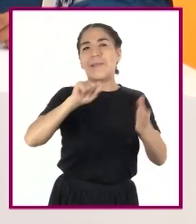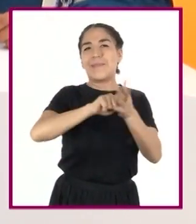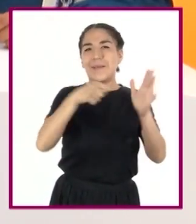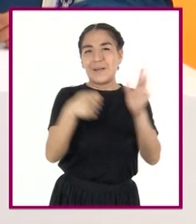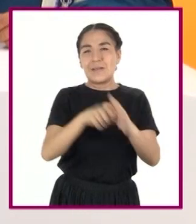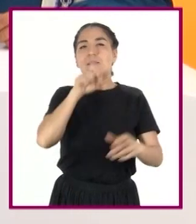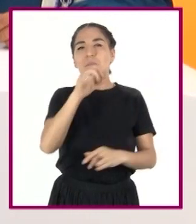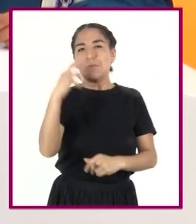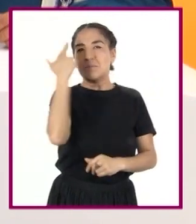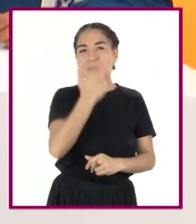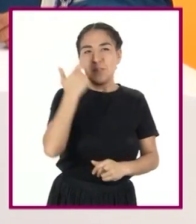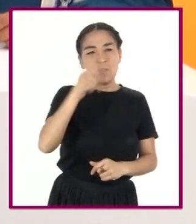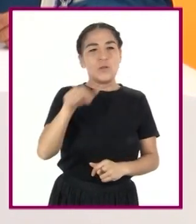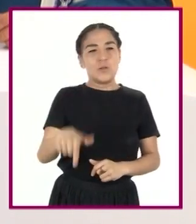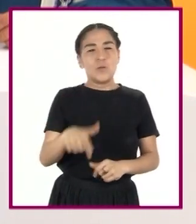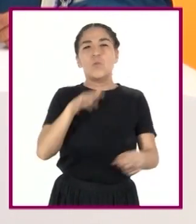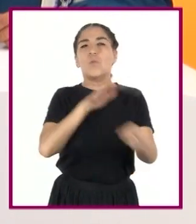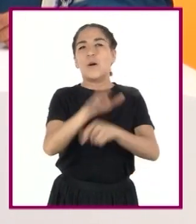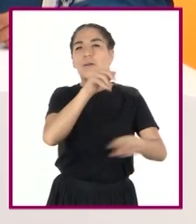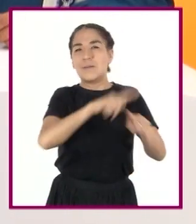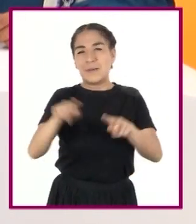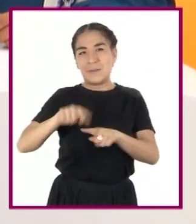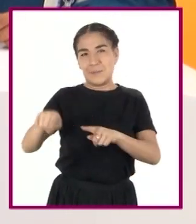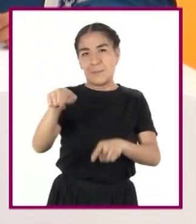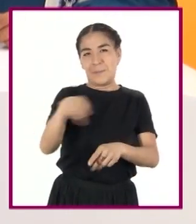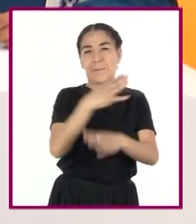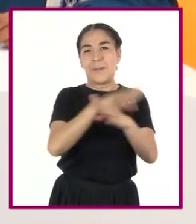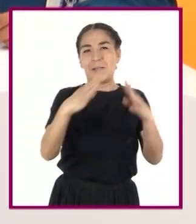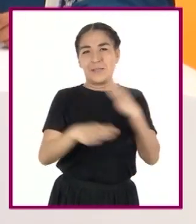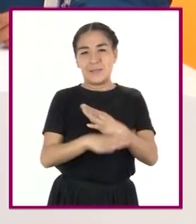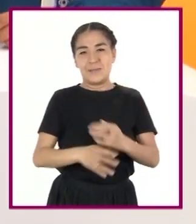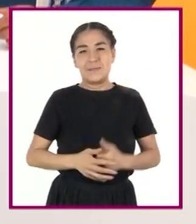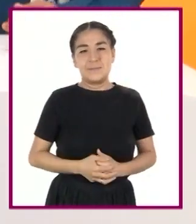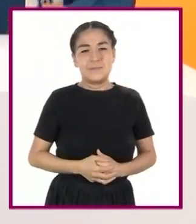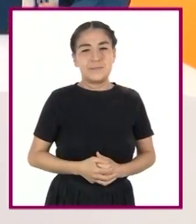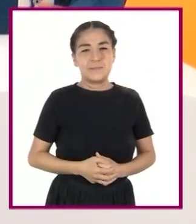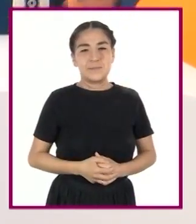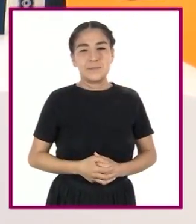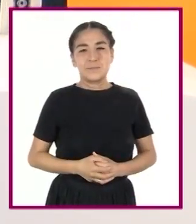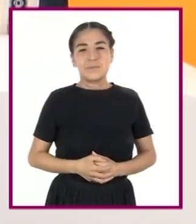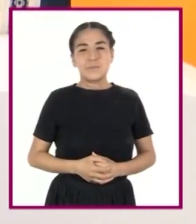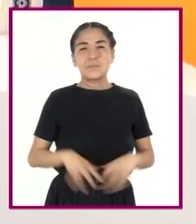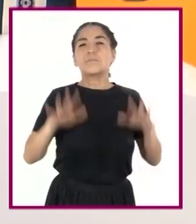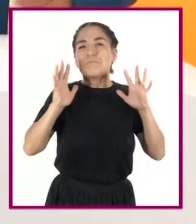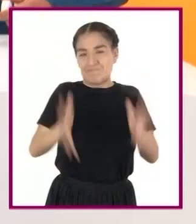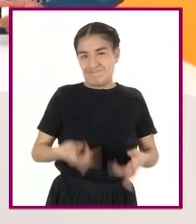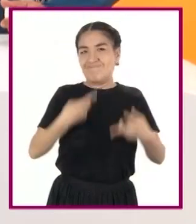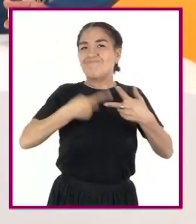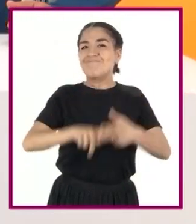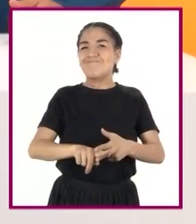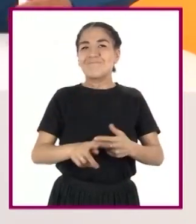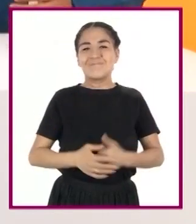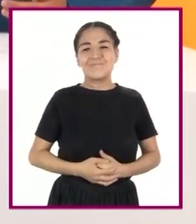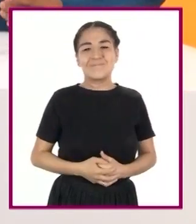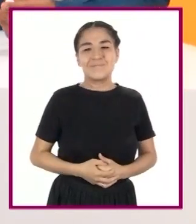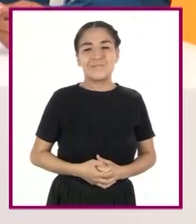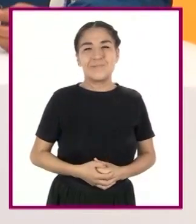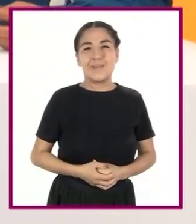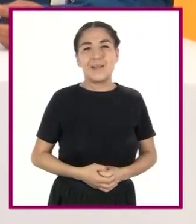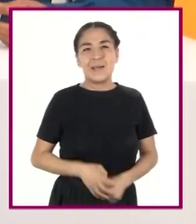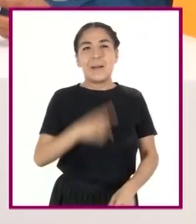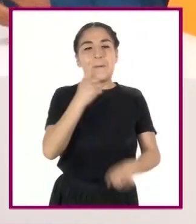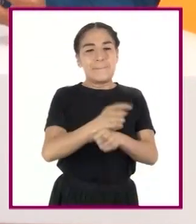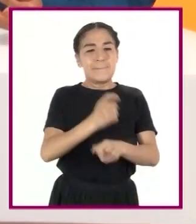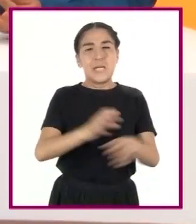y revisaremos las cualidades de los materiales. Pues manos a la obra. Comenzamos